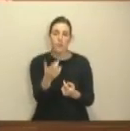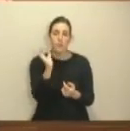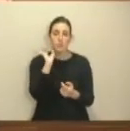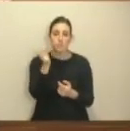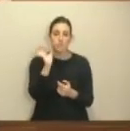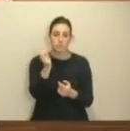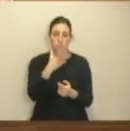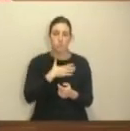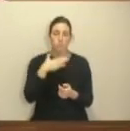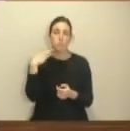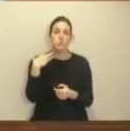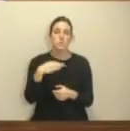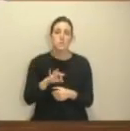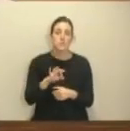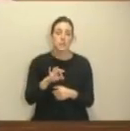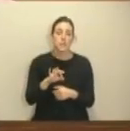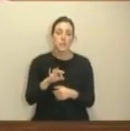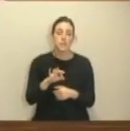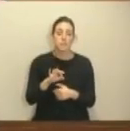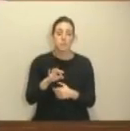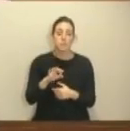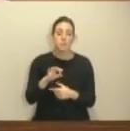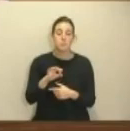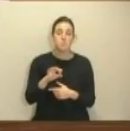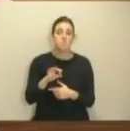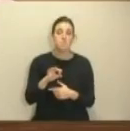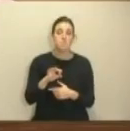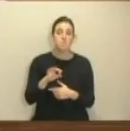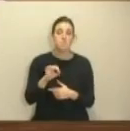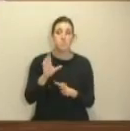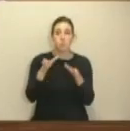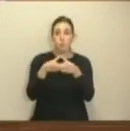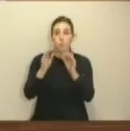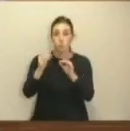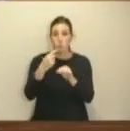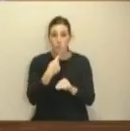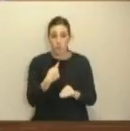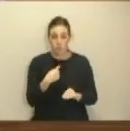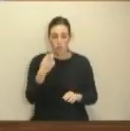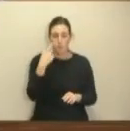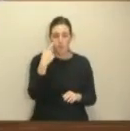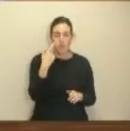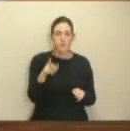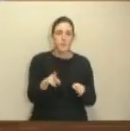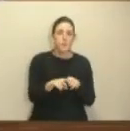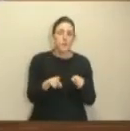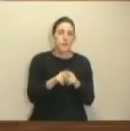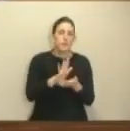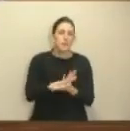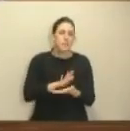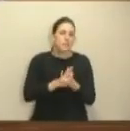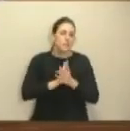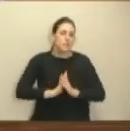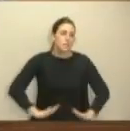hay posibilidad de hacer otro presupuesto según ustedes. Y mire, por distender un poco el ambiente, yo creo que